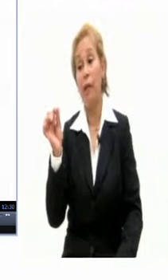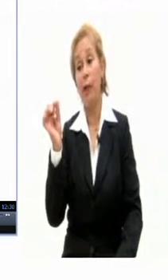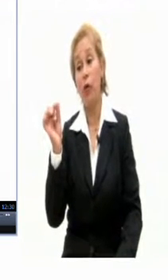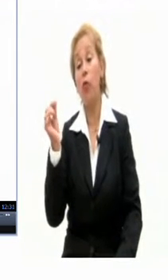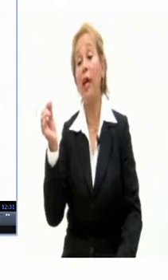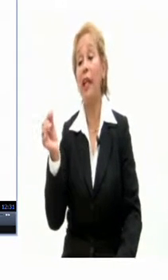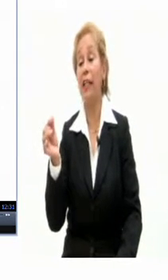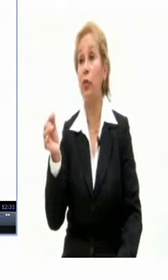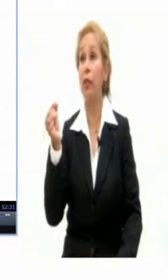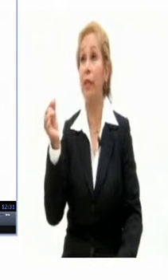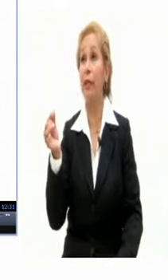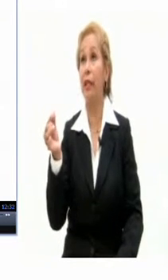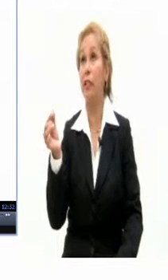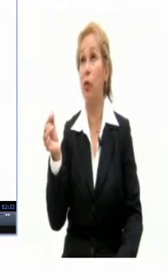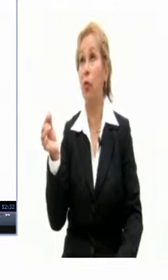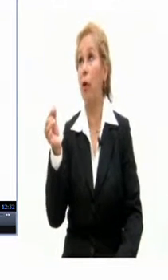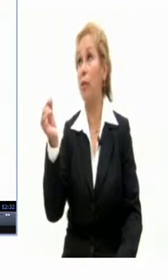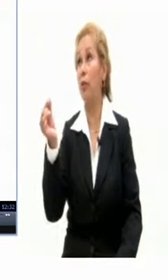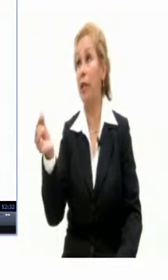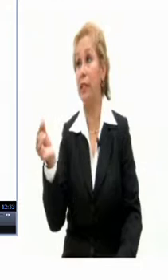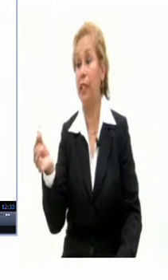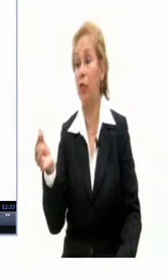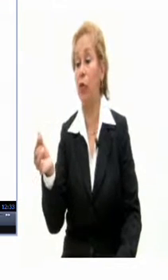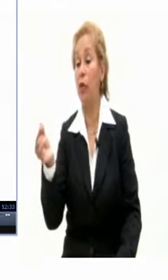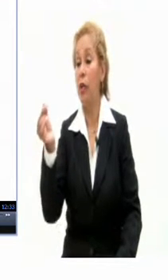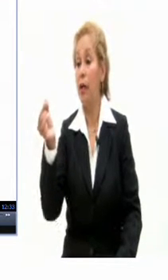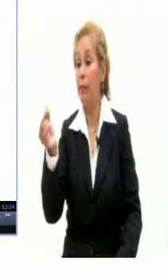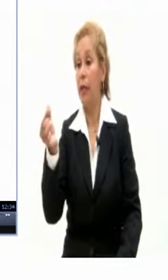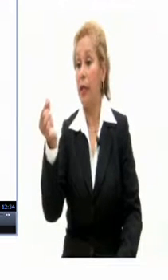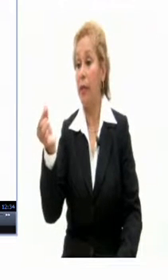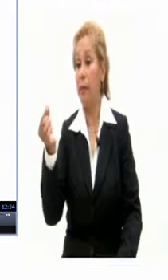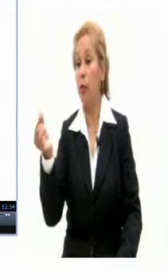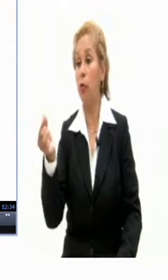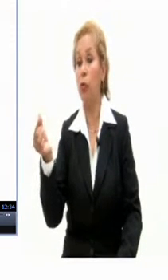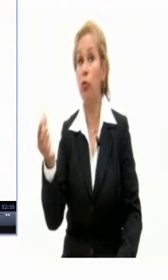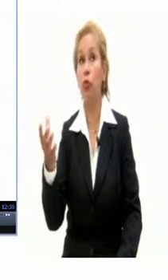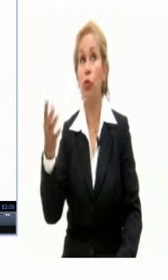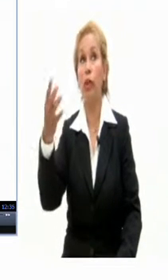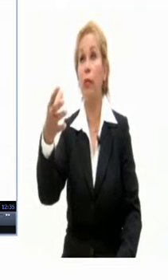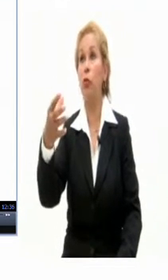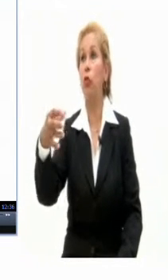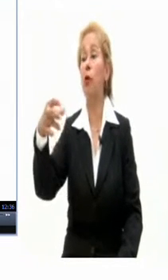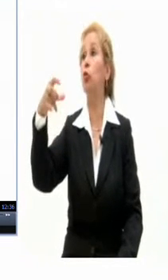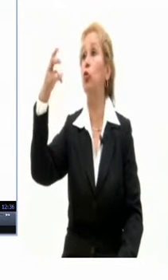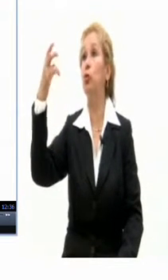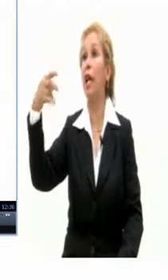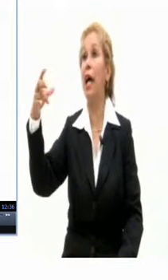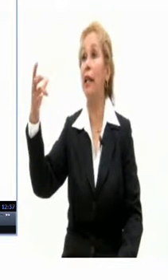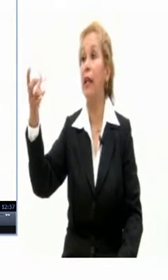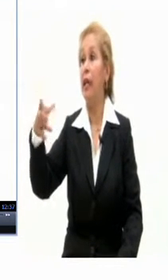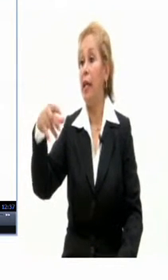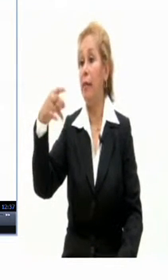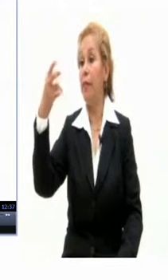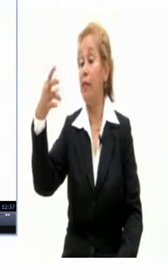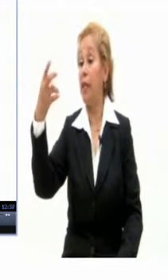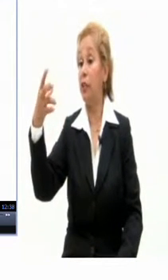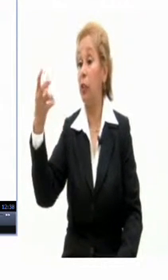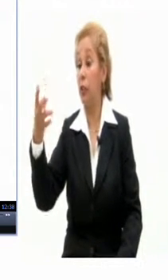limitaciones, ¿no? Como un alcance, una limitación, ¿cuál podría ser, no? De pronto nosotros queremos